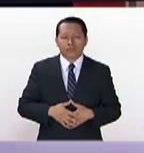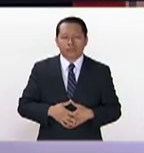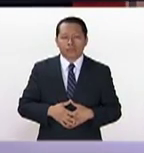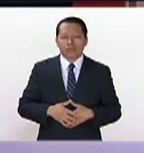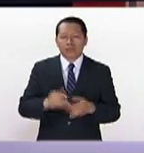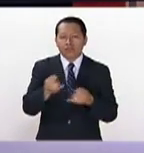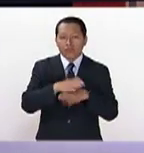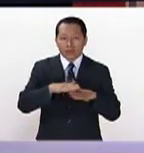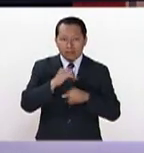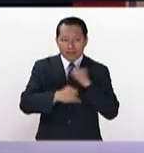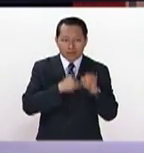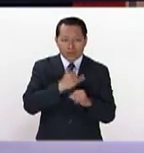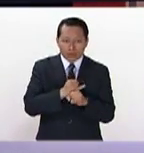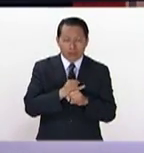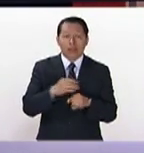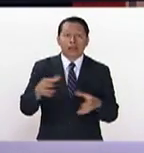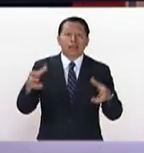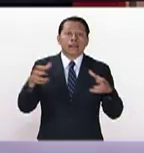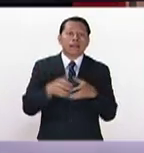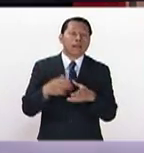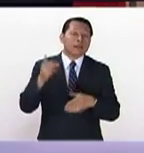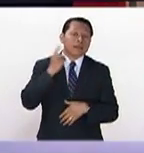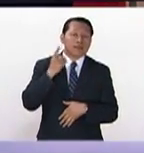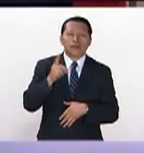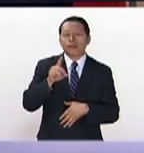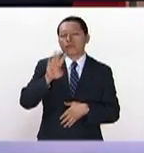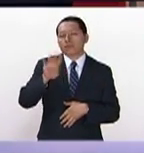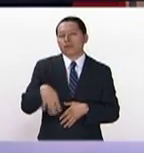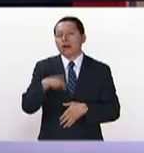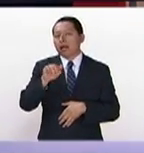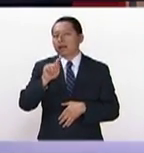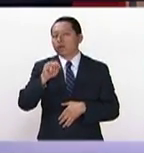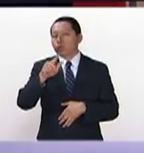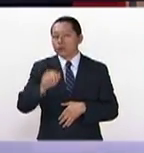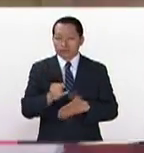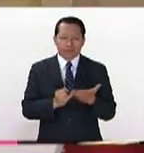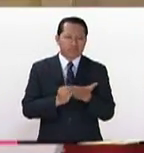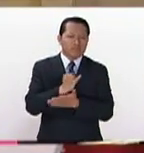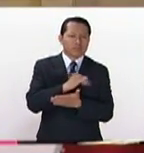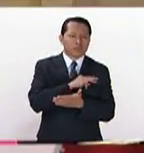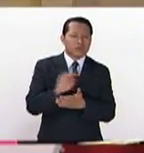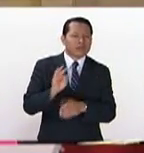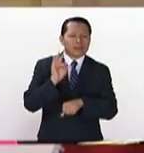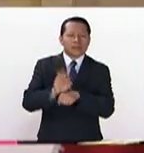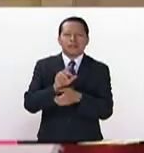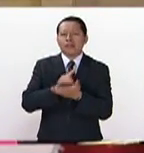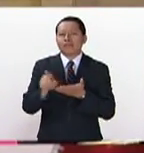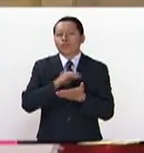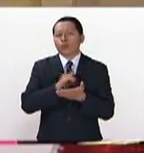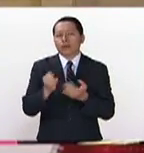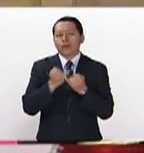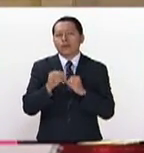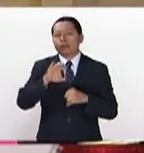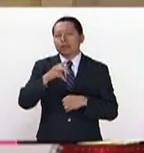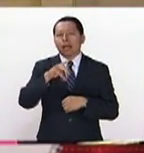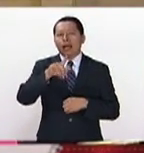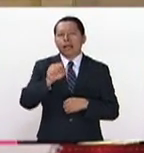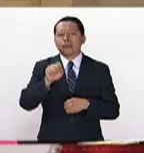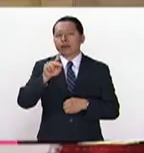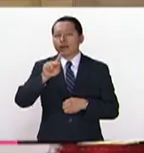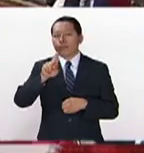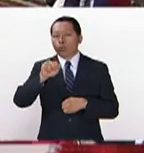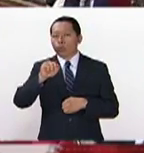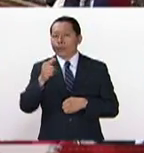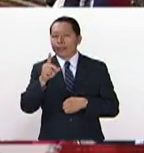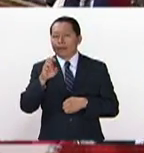Vamos a la información internacional. El Parlamento de Cataluña aprobó una resolución que defiende el derecho del independentista Carles Puigdemont a